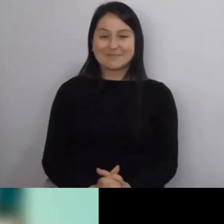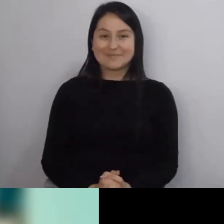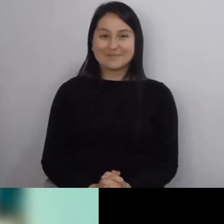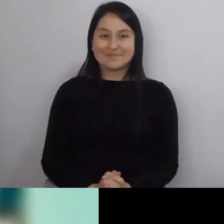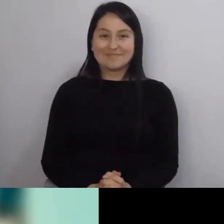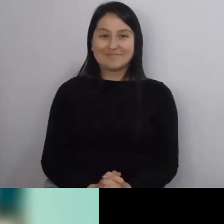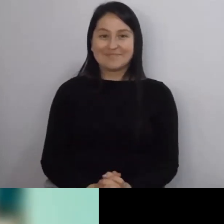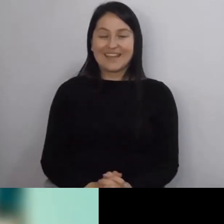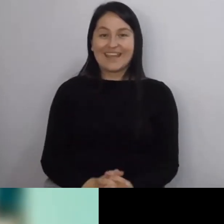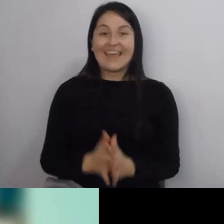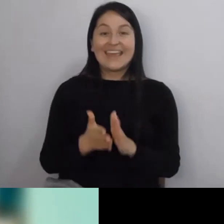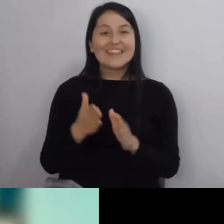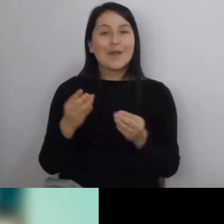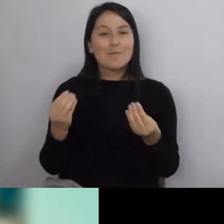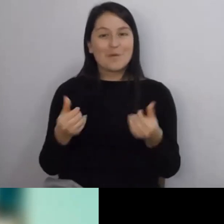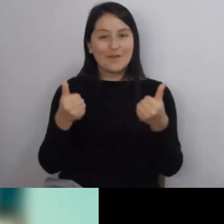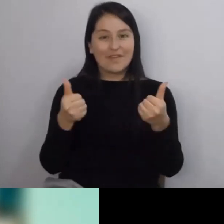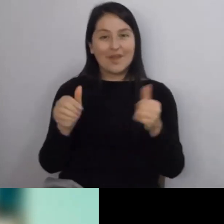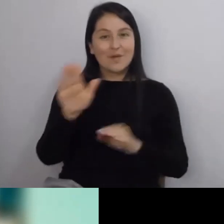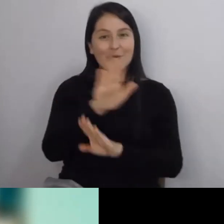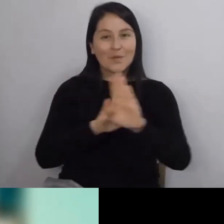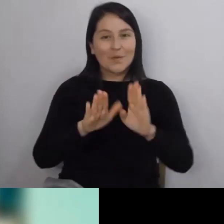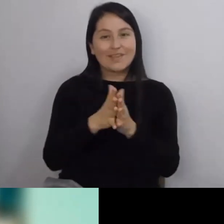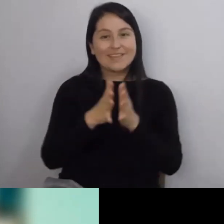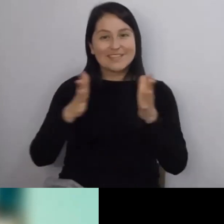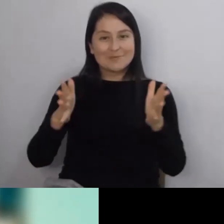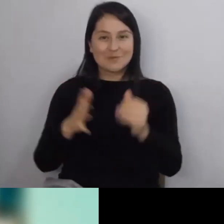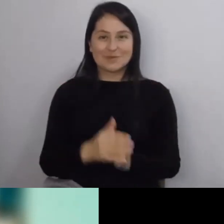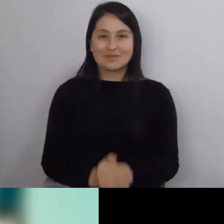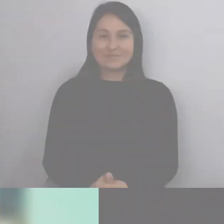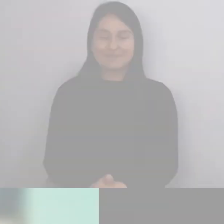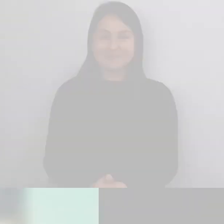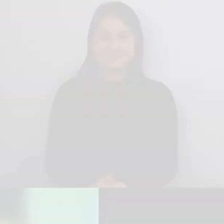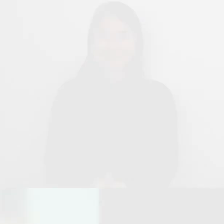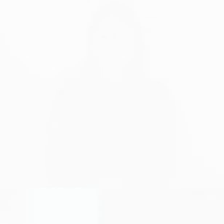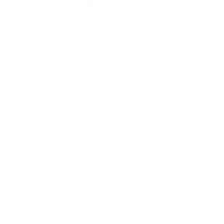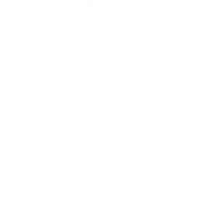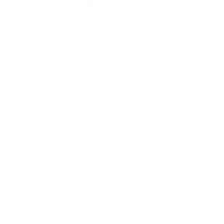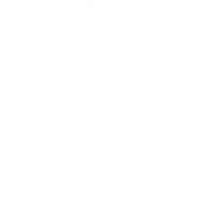que estén muy bien. Cuídense mucho. Chao, chao.